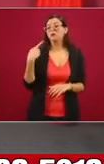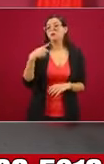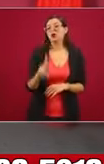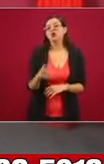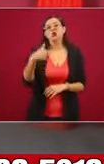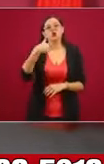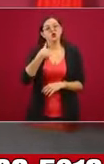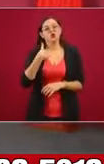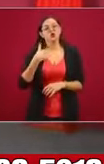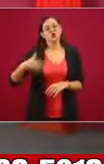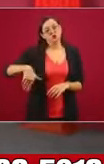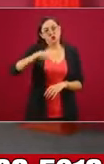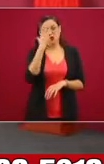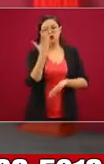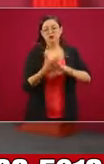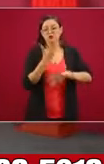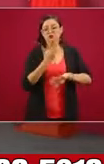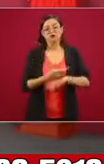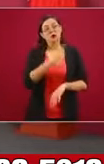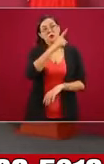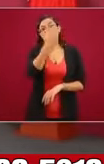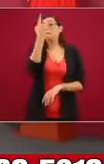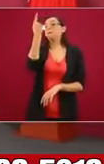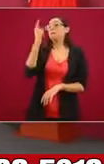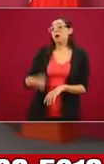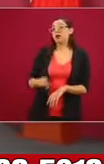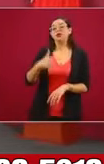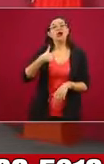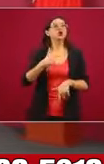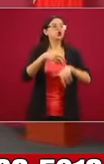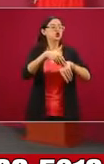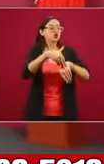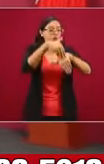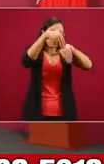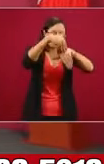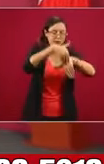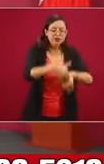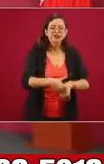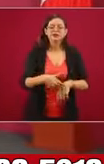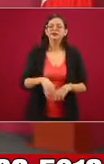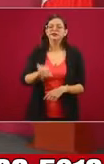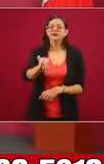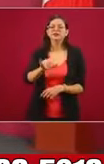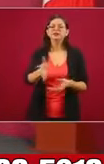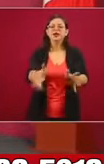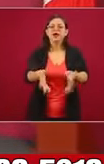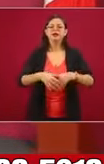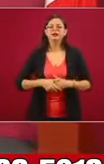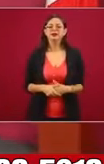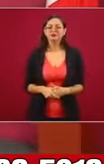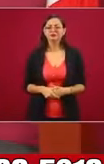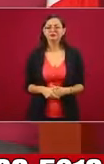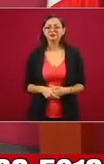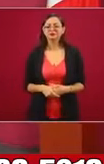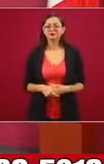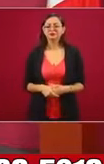proceso, ¿no? Que ya me alineé. Entonces, sí, no tenía